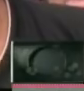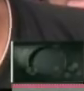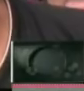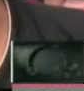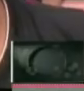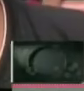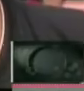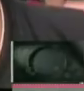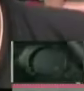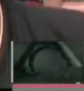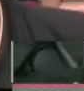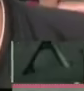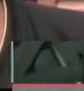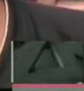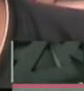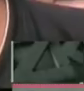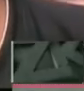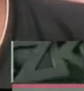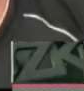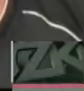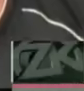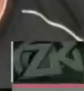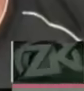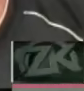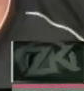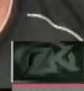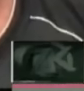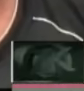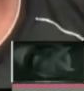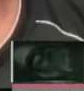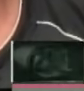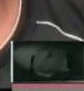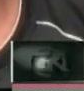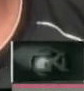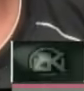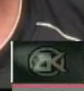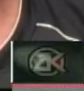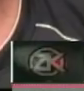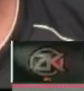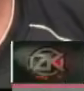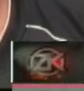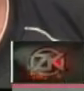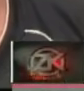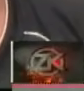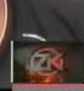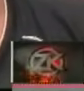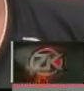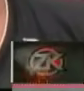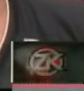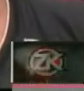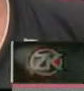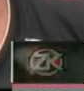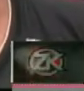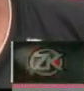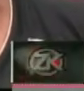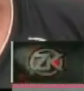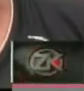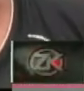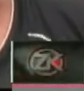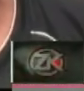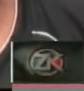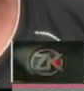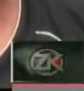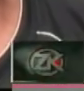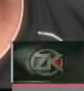creo 80, 81, si mal no recuerdo. A partir de la década del 2000, mi